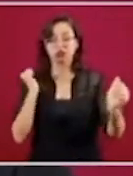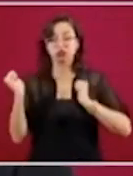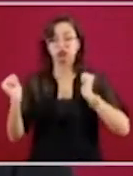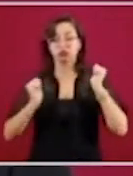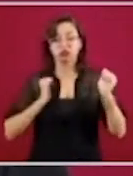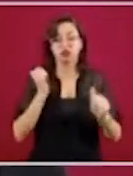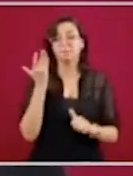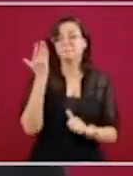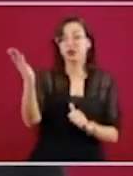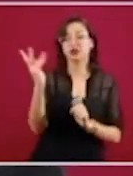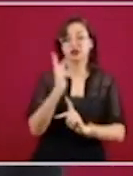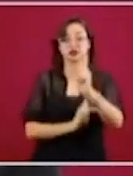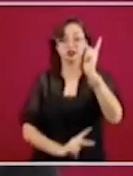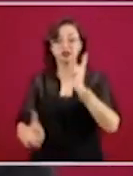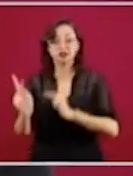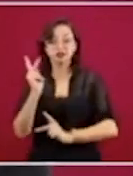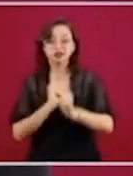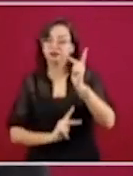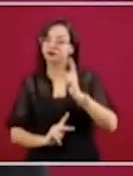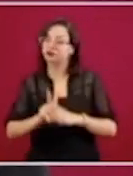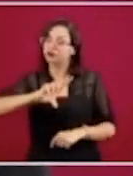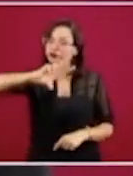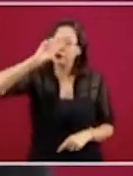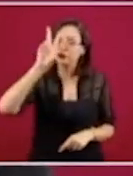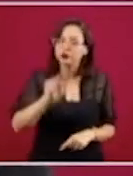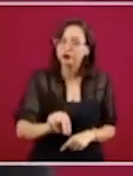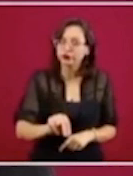recurran a créditos